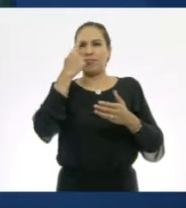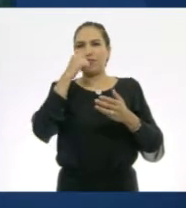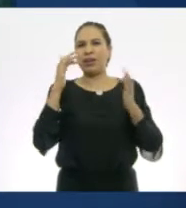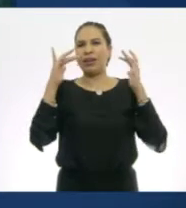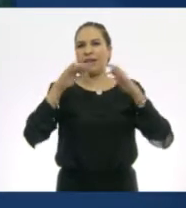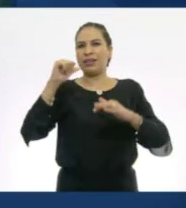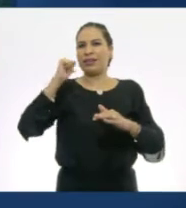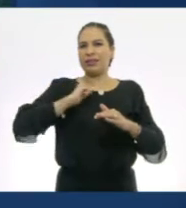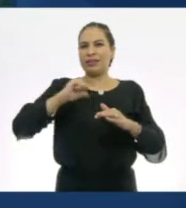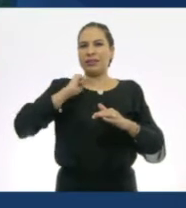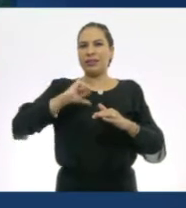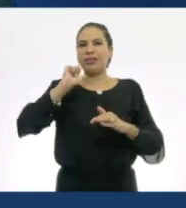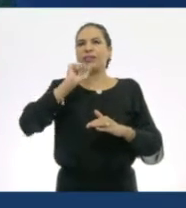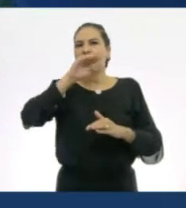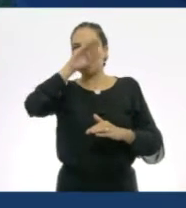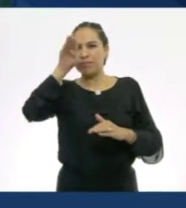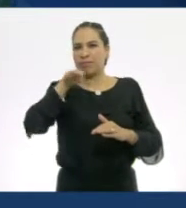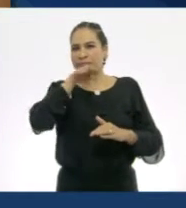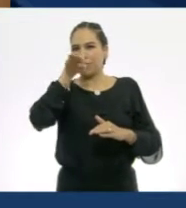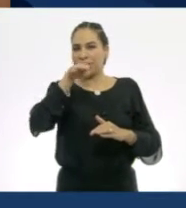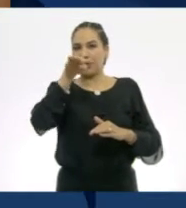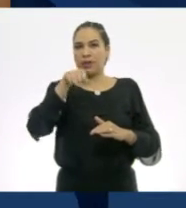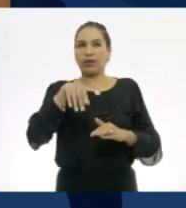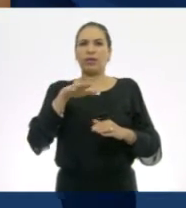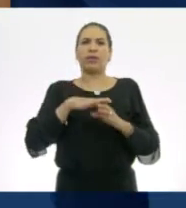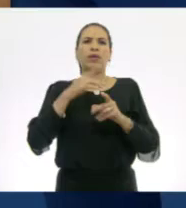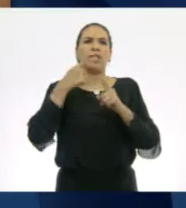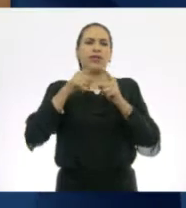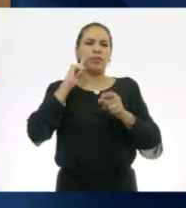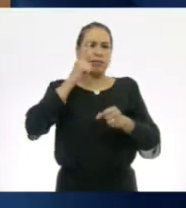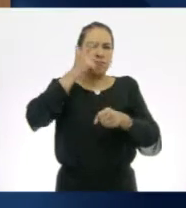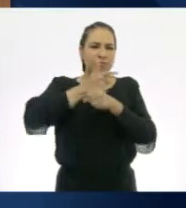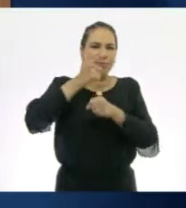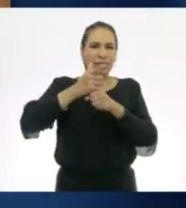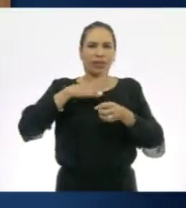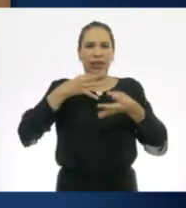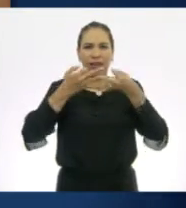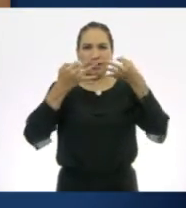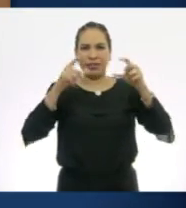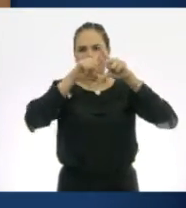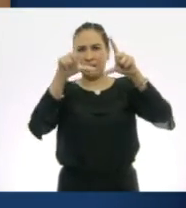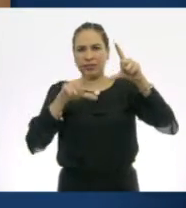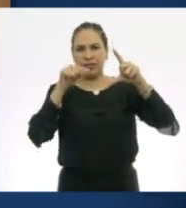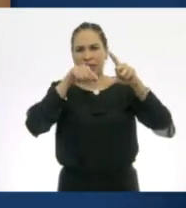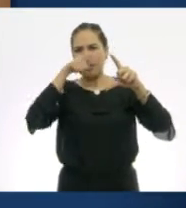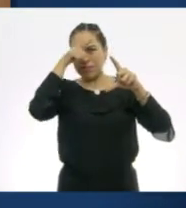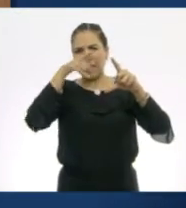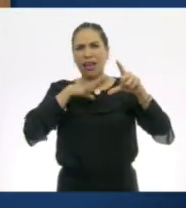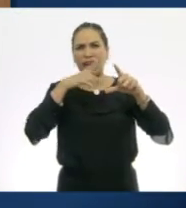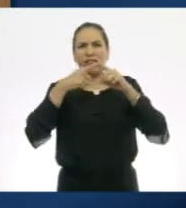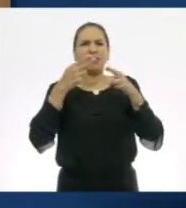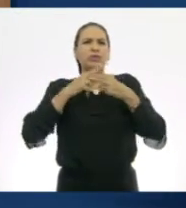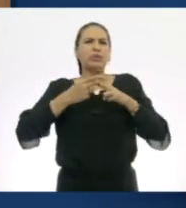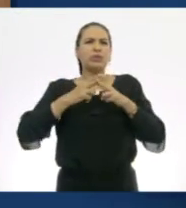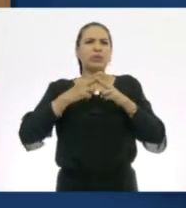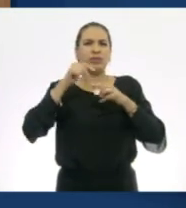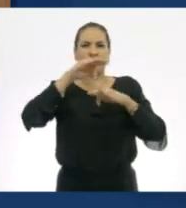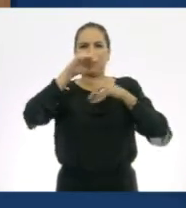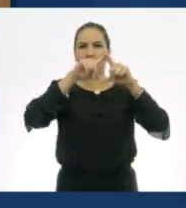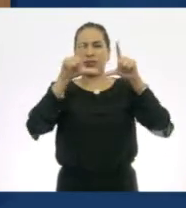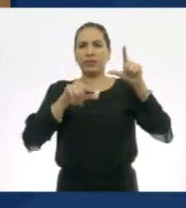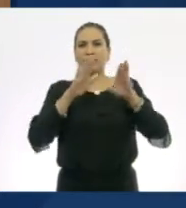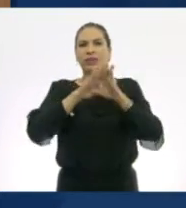los antiguos elefantes. Se han encontrado vestigios de ellos en todo el país, en los estados del